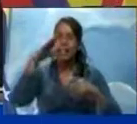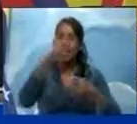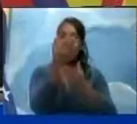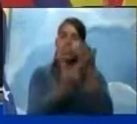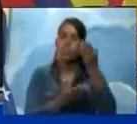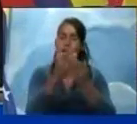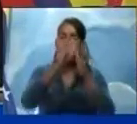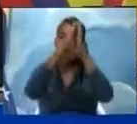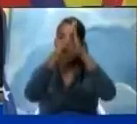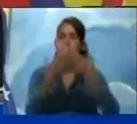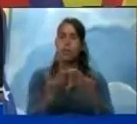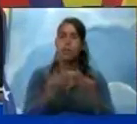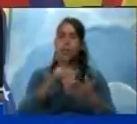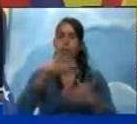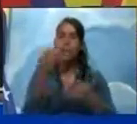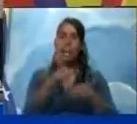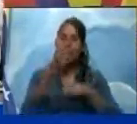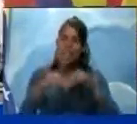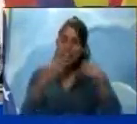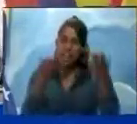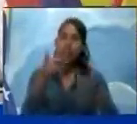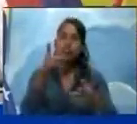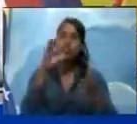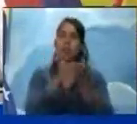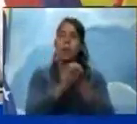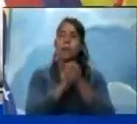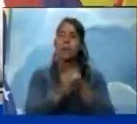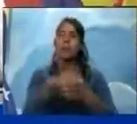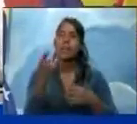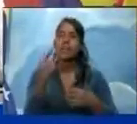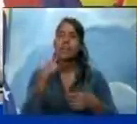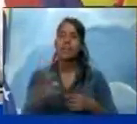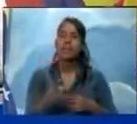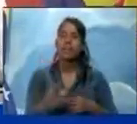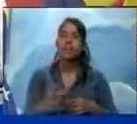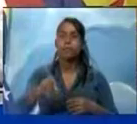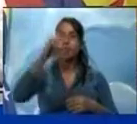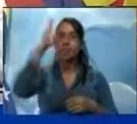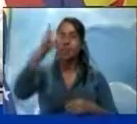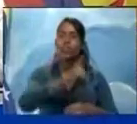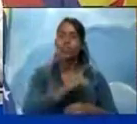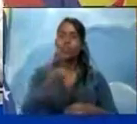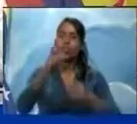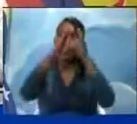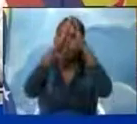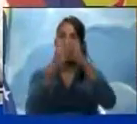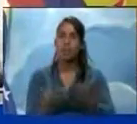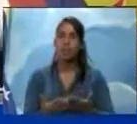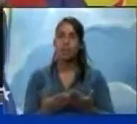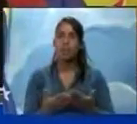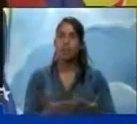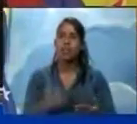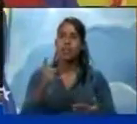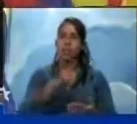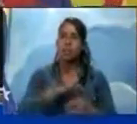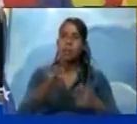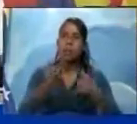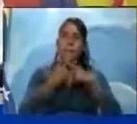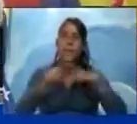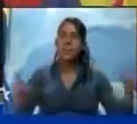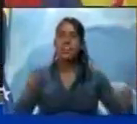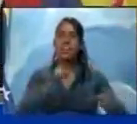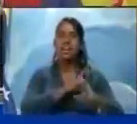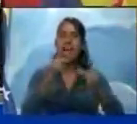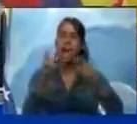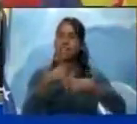la Biblia que le regaló Amén. Su colega. Amén. Y que diga, el Dios de la Biblia. Amén. Me